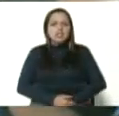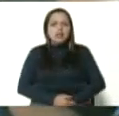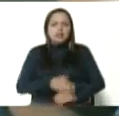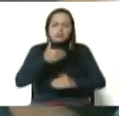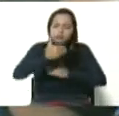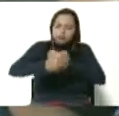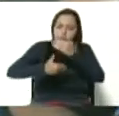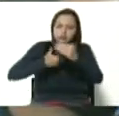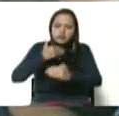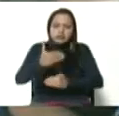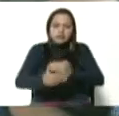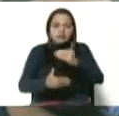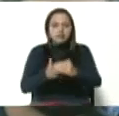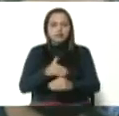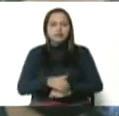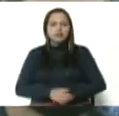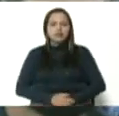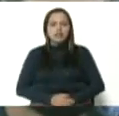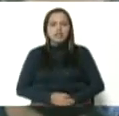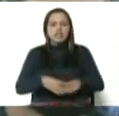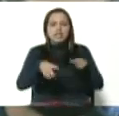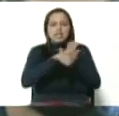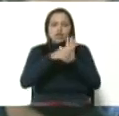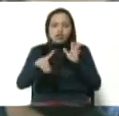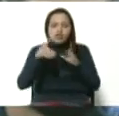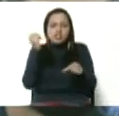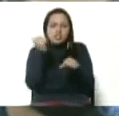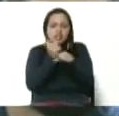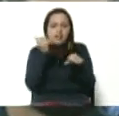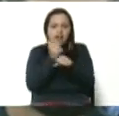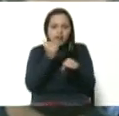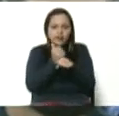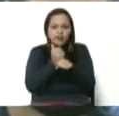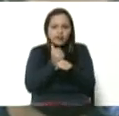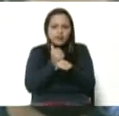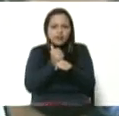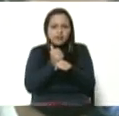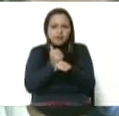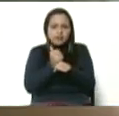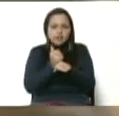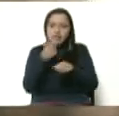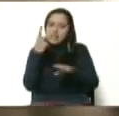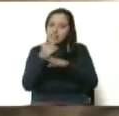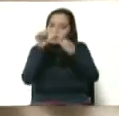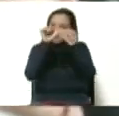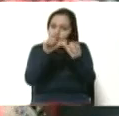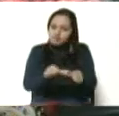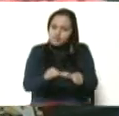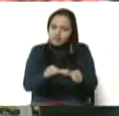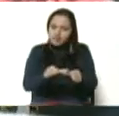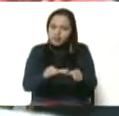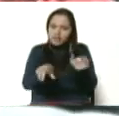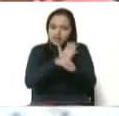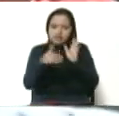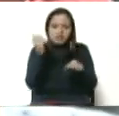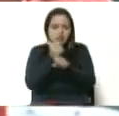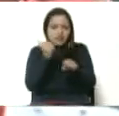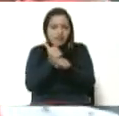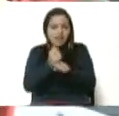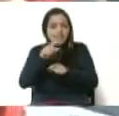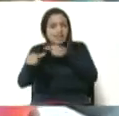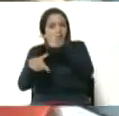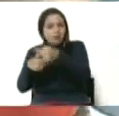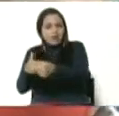progresividad de los derechos laborales de los trabajadores. Y resulta que luego